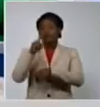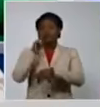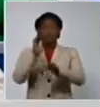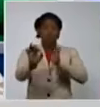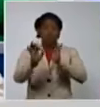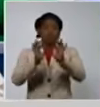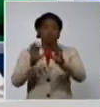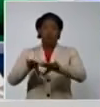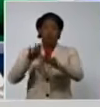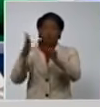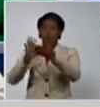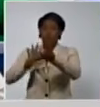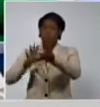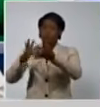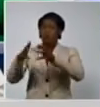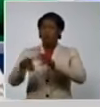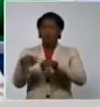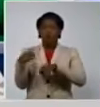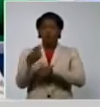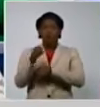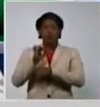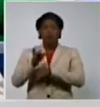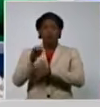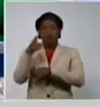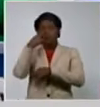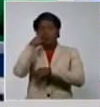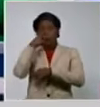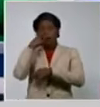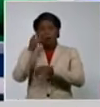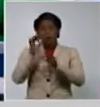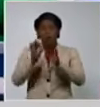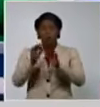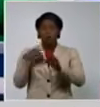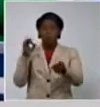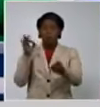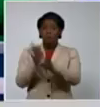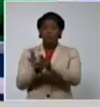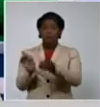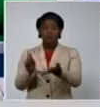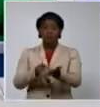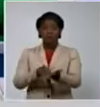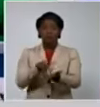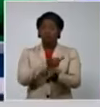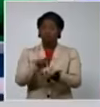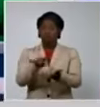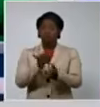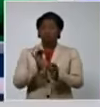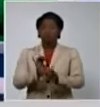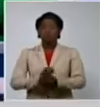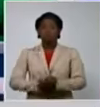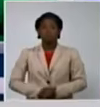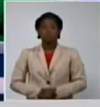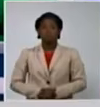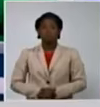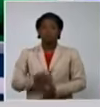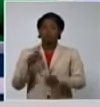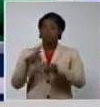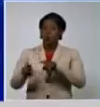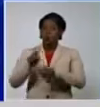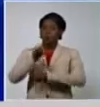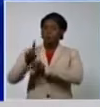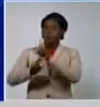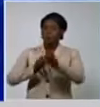mundo como nos está pasando desde que empezamos el año 2020. Doctor, tenemos algunas preguntas, pero una